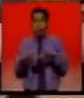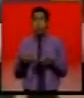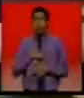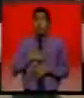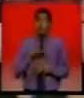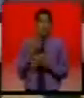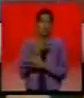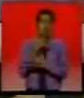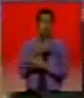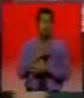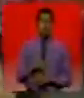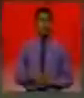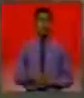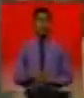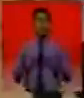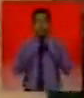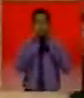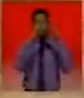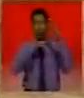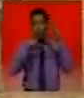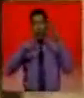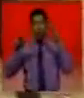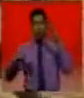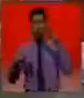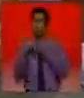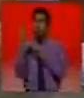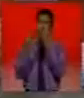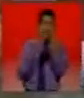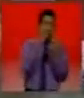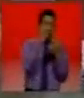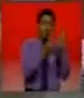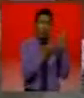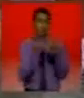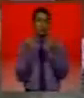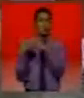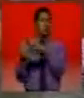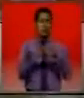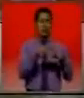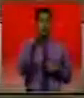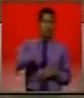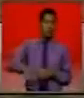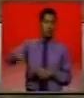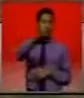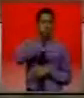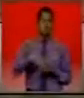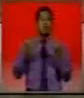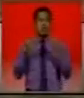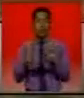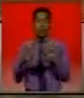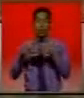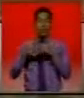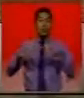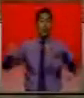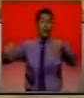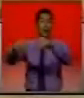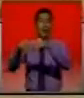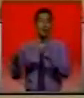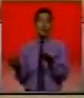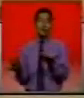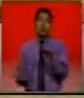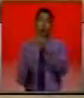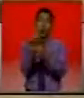subir. Recorrió los albergues Las Villegas, Nuevo Terminal y La Esperanza, pero además visitó los terrenos donde se levantarán nuevos